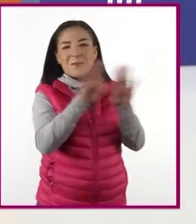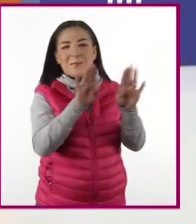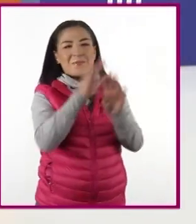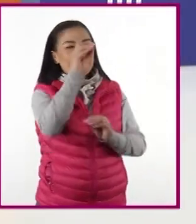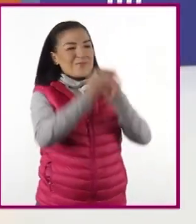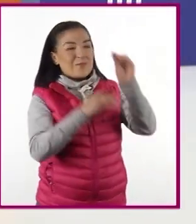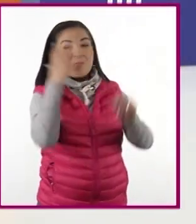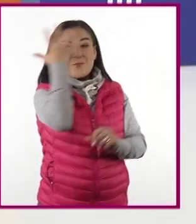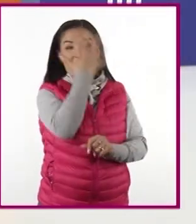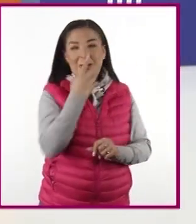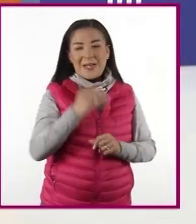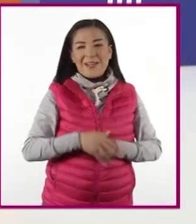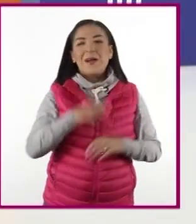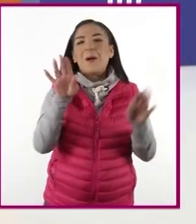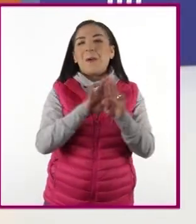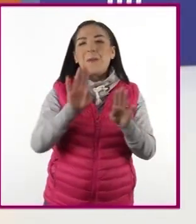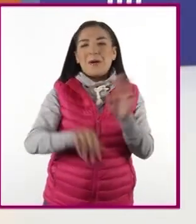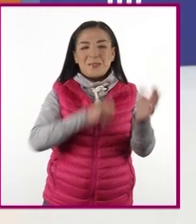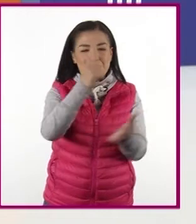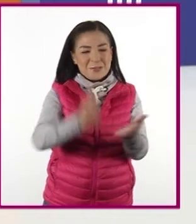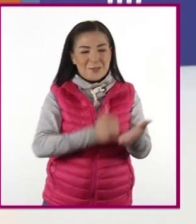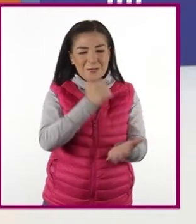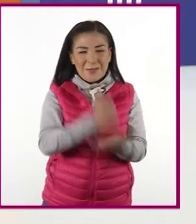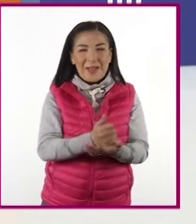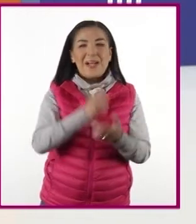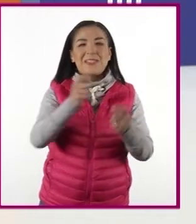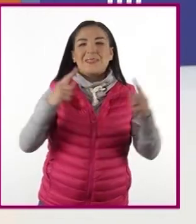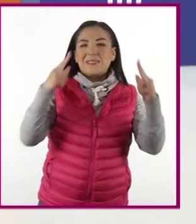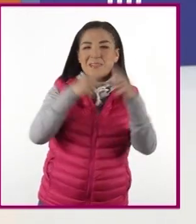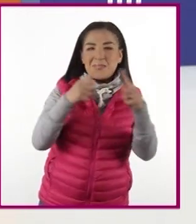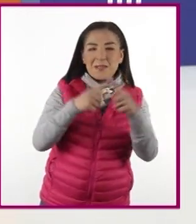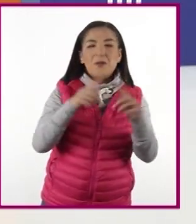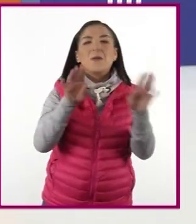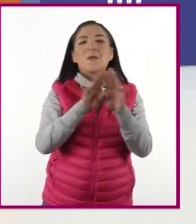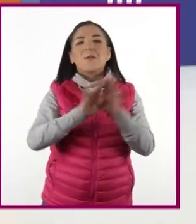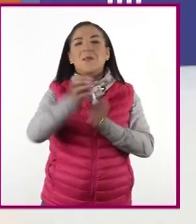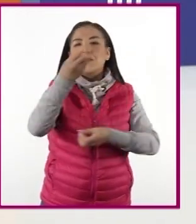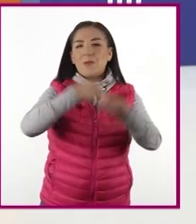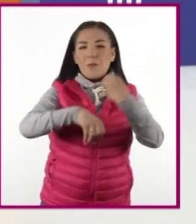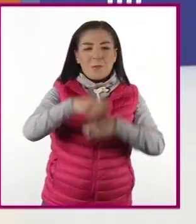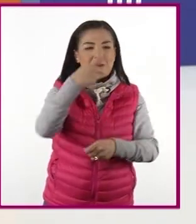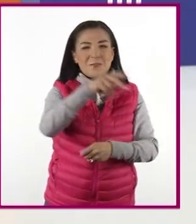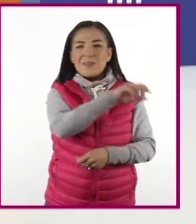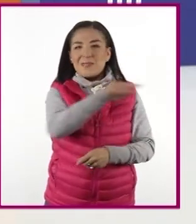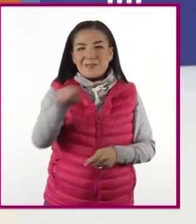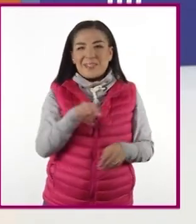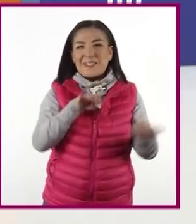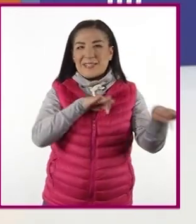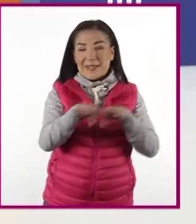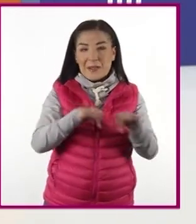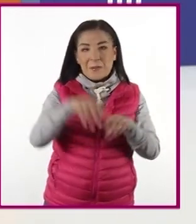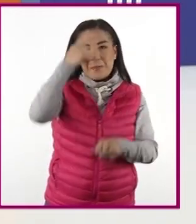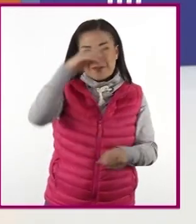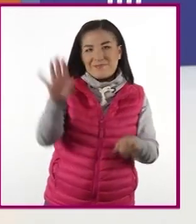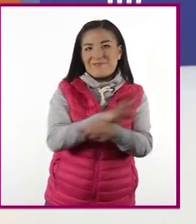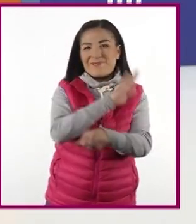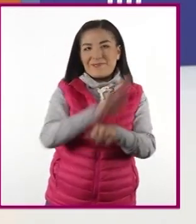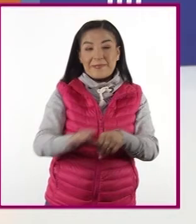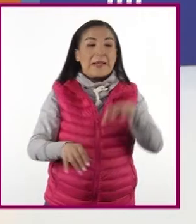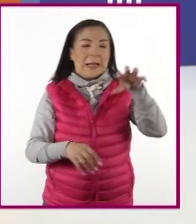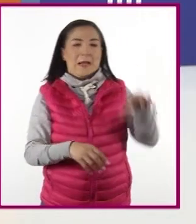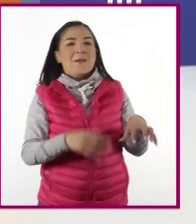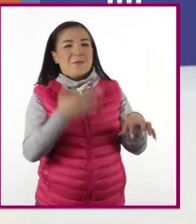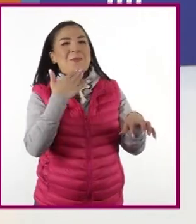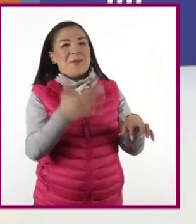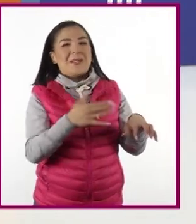Este embellecimiento urbano, que también incluyó algunas obras de sanidad, resultó empero benéfico para una parte,